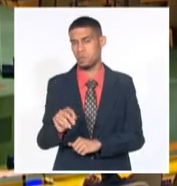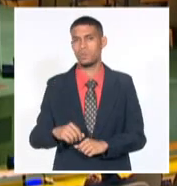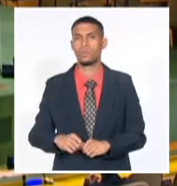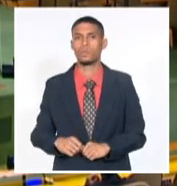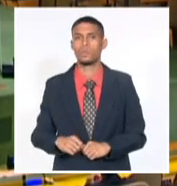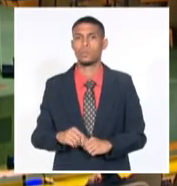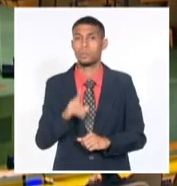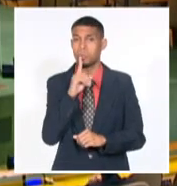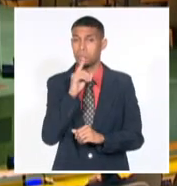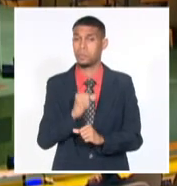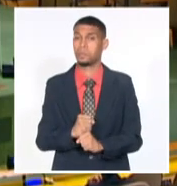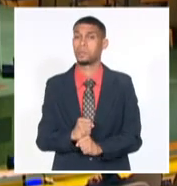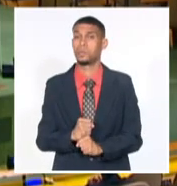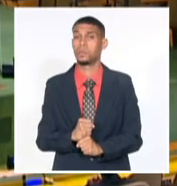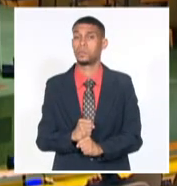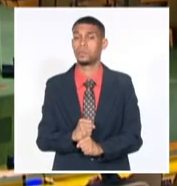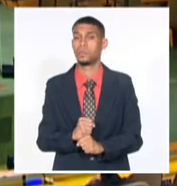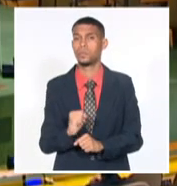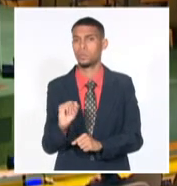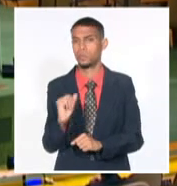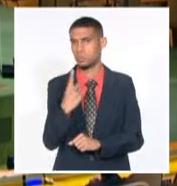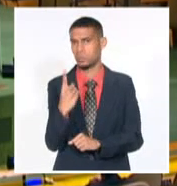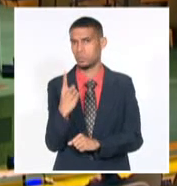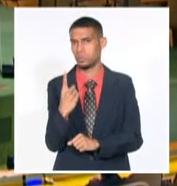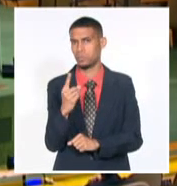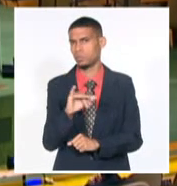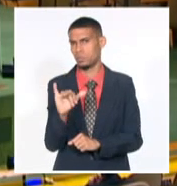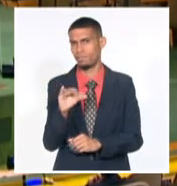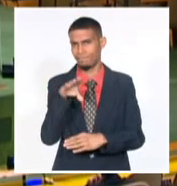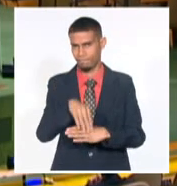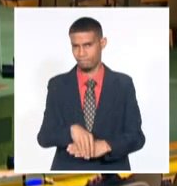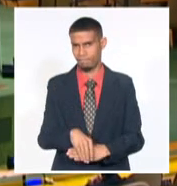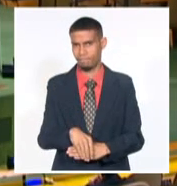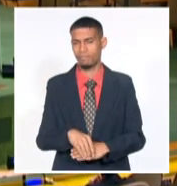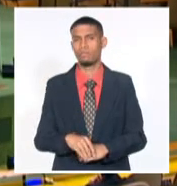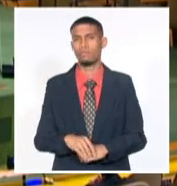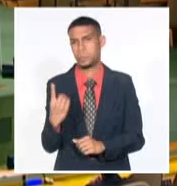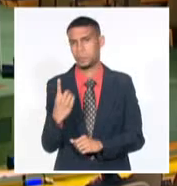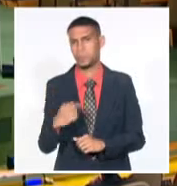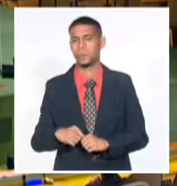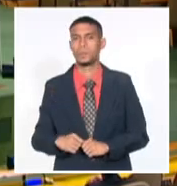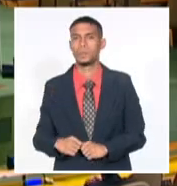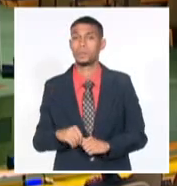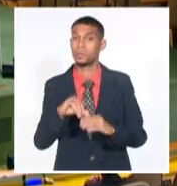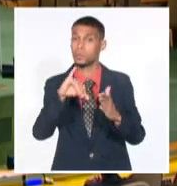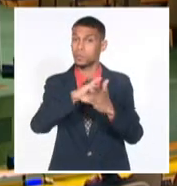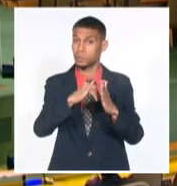Abstenciones, 1. El proyecto de